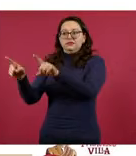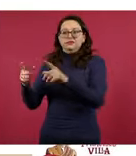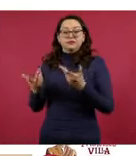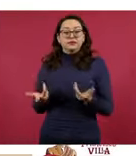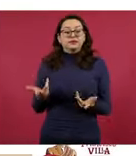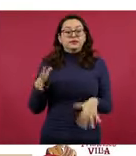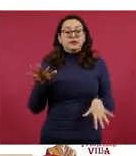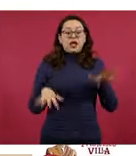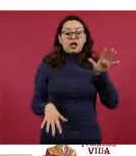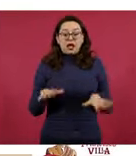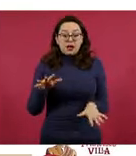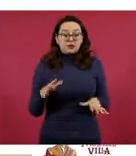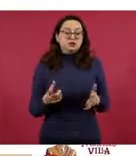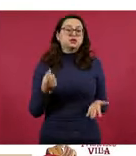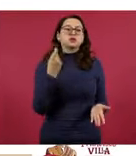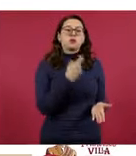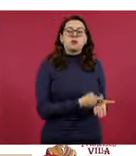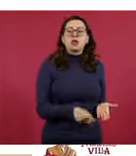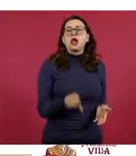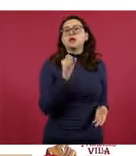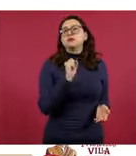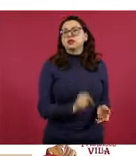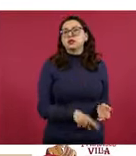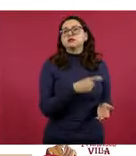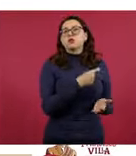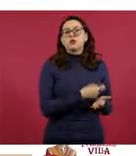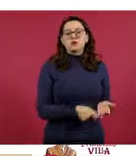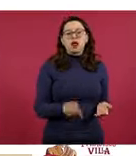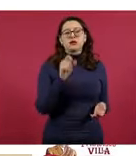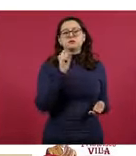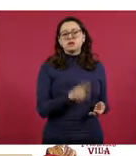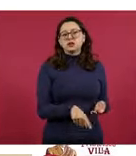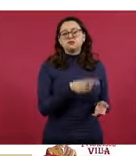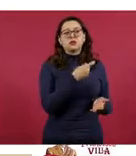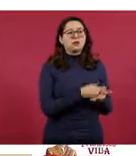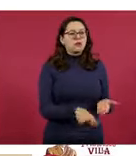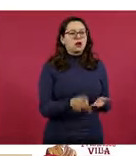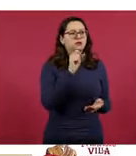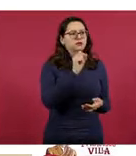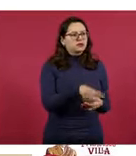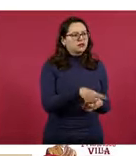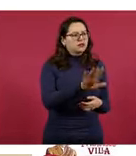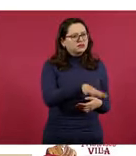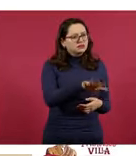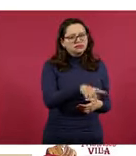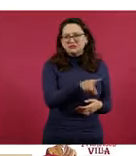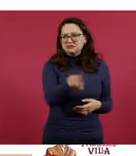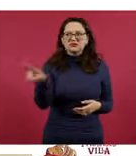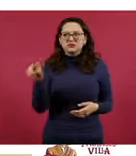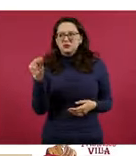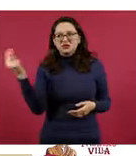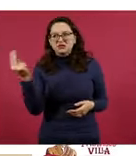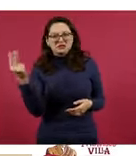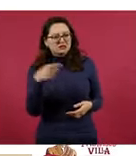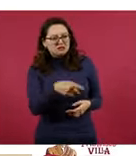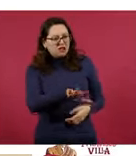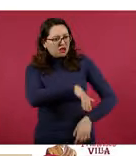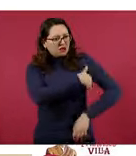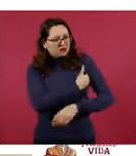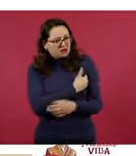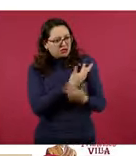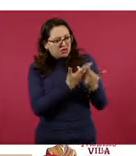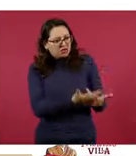en años anteriores, no contenían todo el número de claves, eso es muy importante. El Seguro Popular no tenía todas las claves. Entonces,